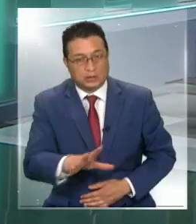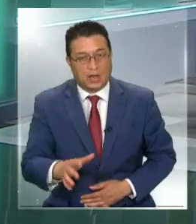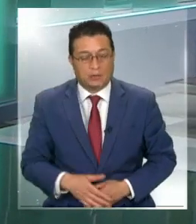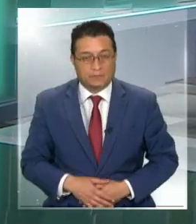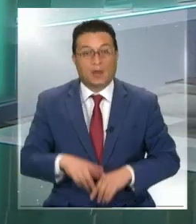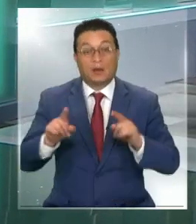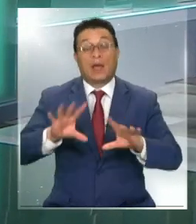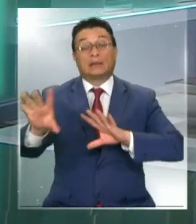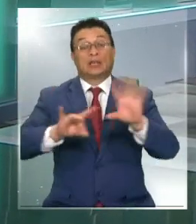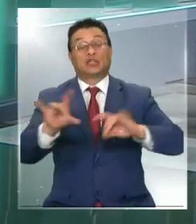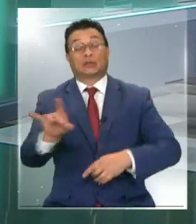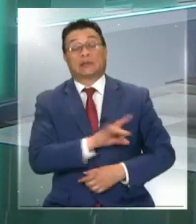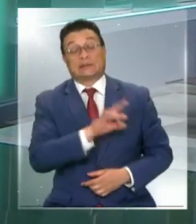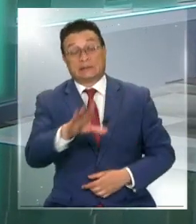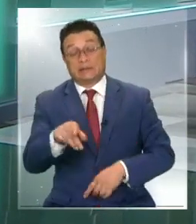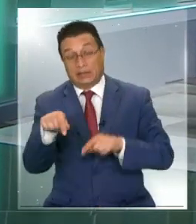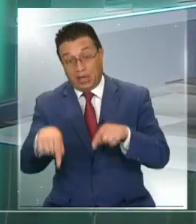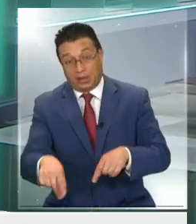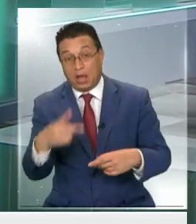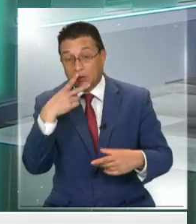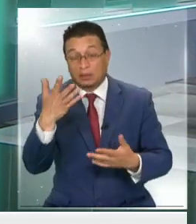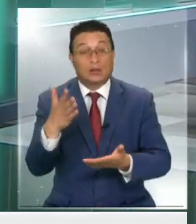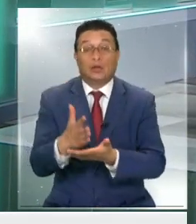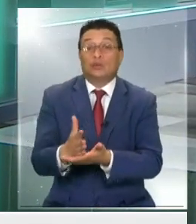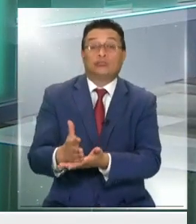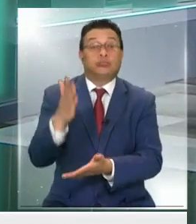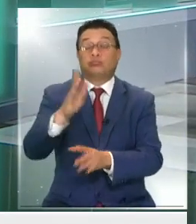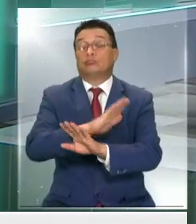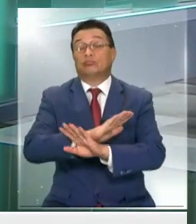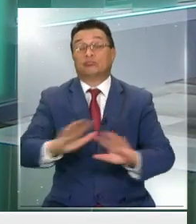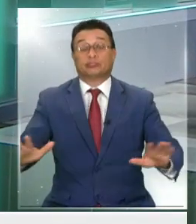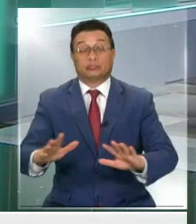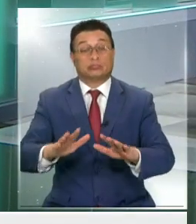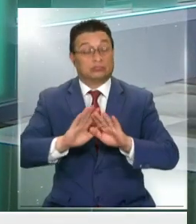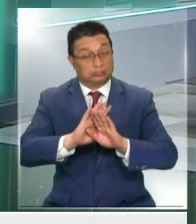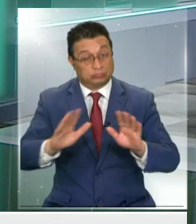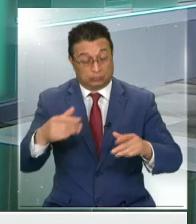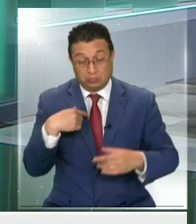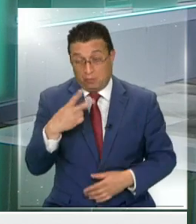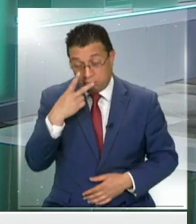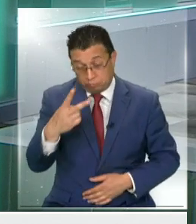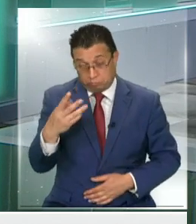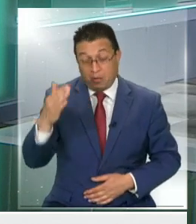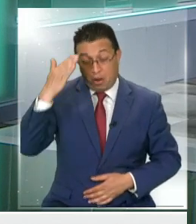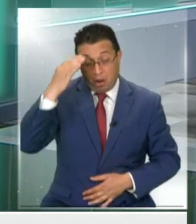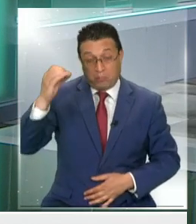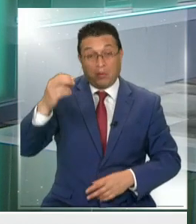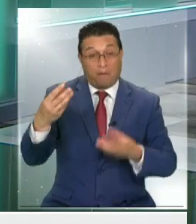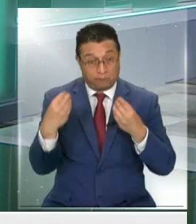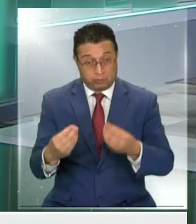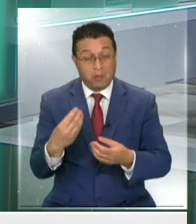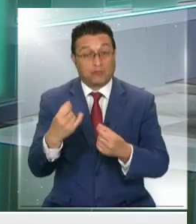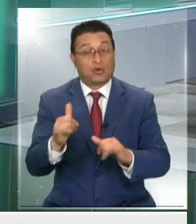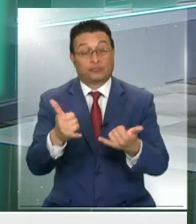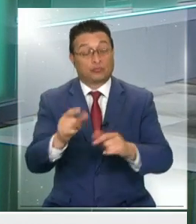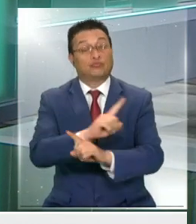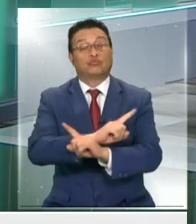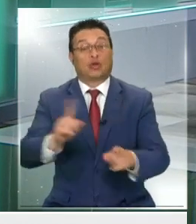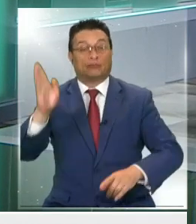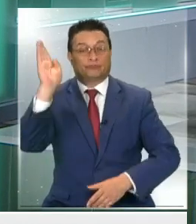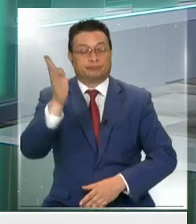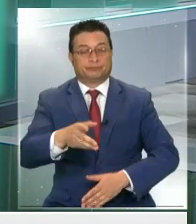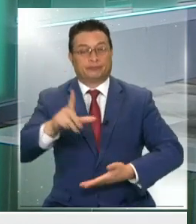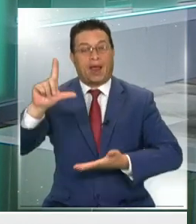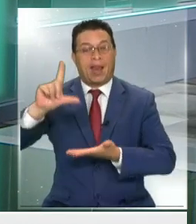Vámonos a la selección chilena, porque a partir de la decisión del plantel, legítima desde mi punto de vista, no solo legítima, sino adecuada, de no jugar el partido en